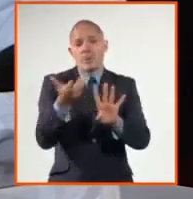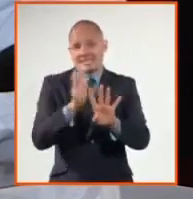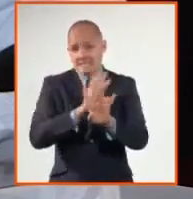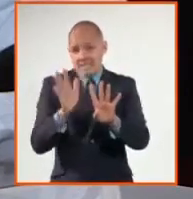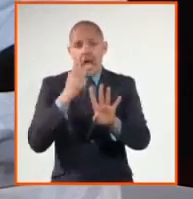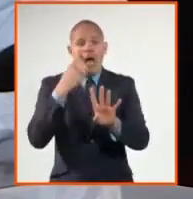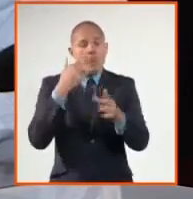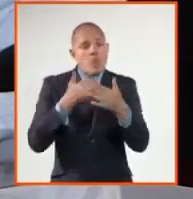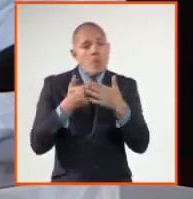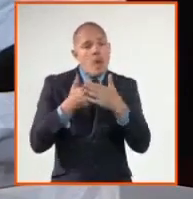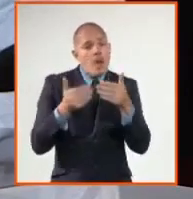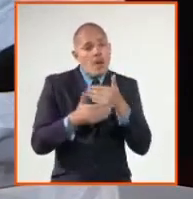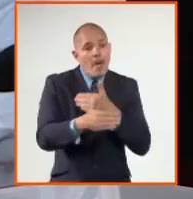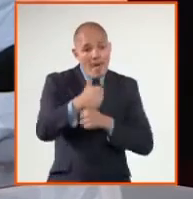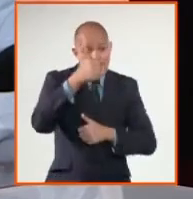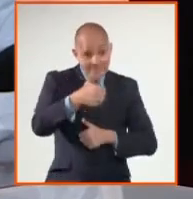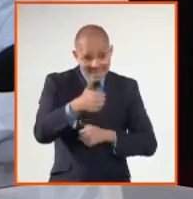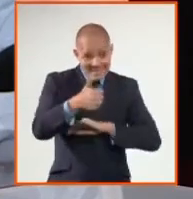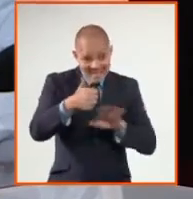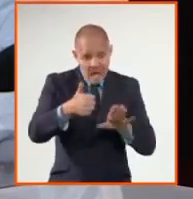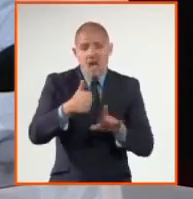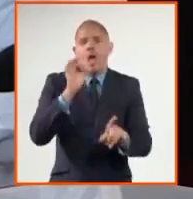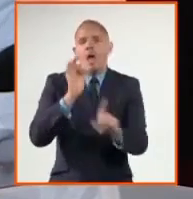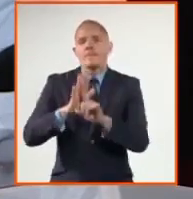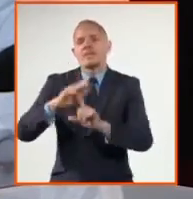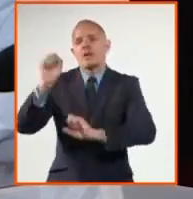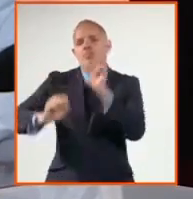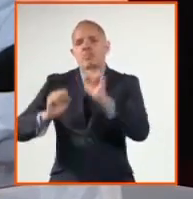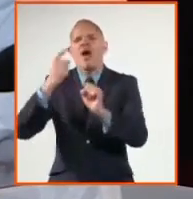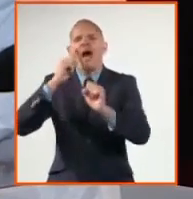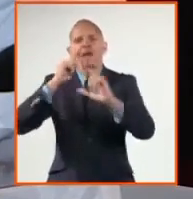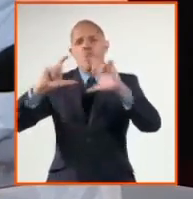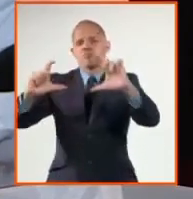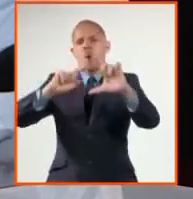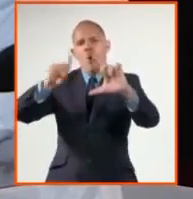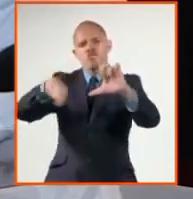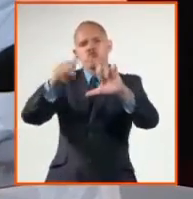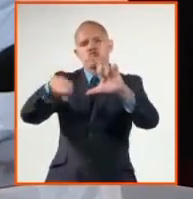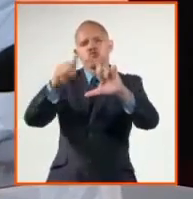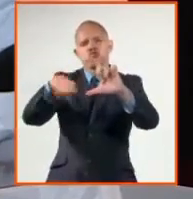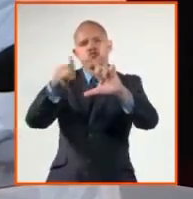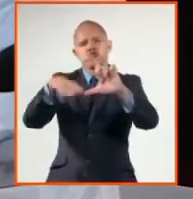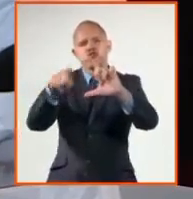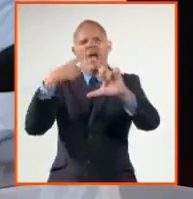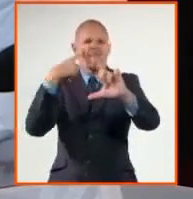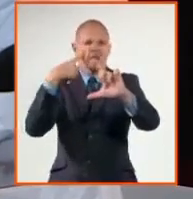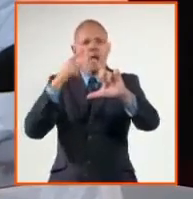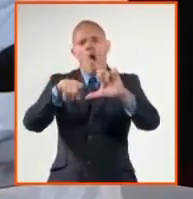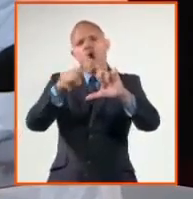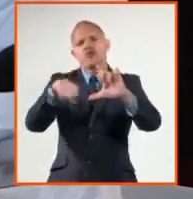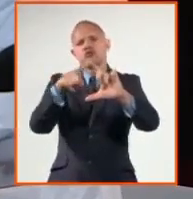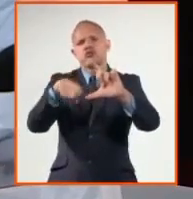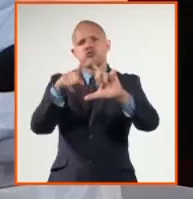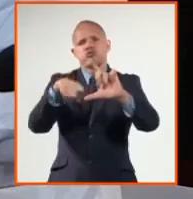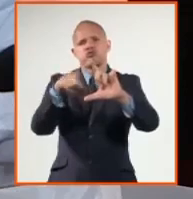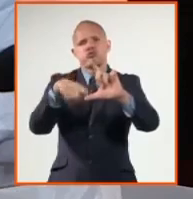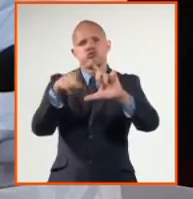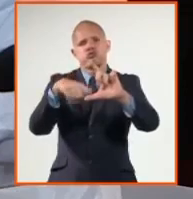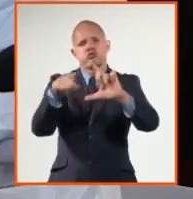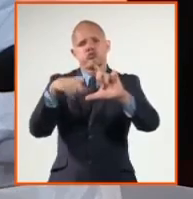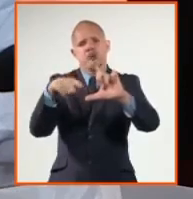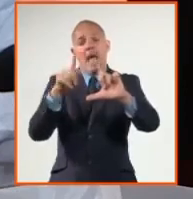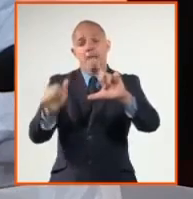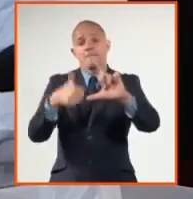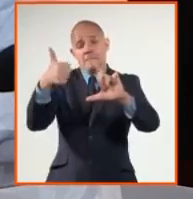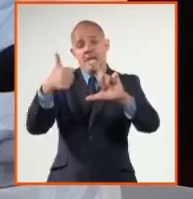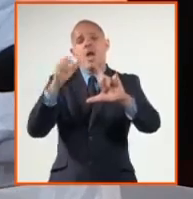mantiene girando para eliminar todas las las flexiones remanentes las tensiones remanente y se decide entonces realizar el